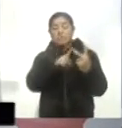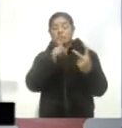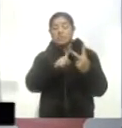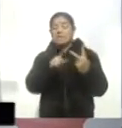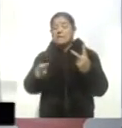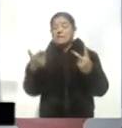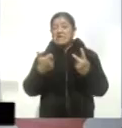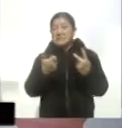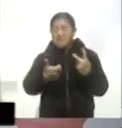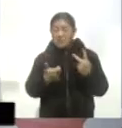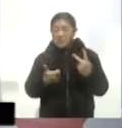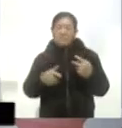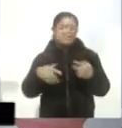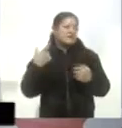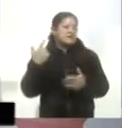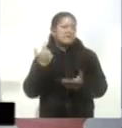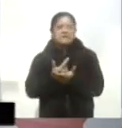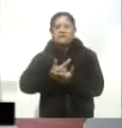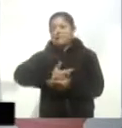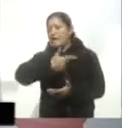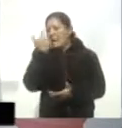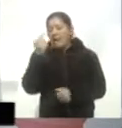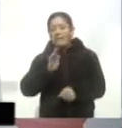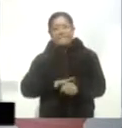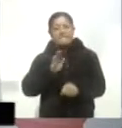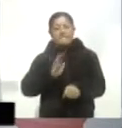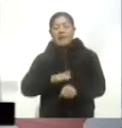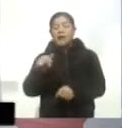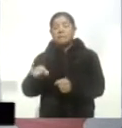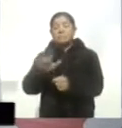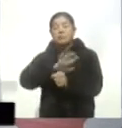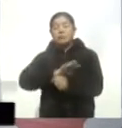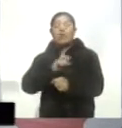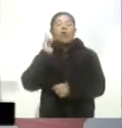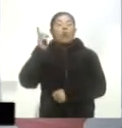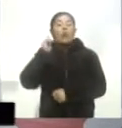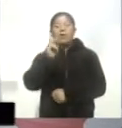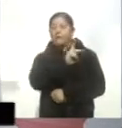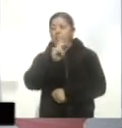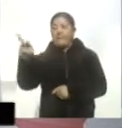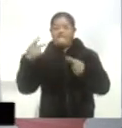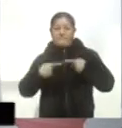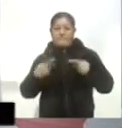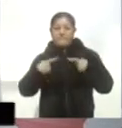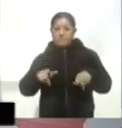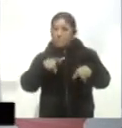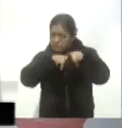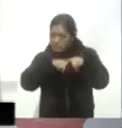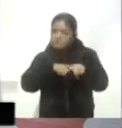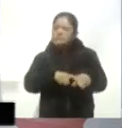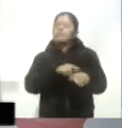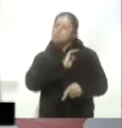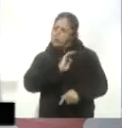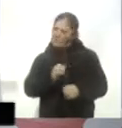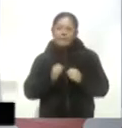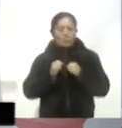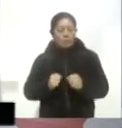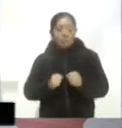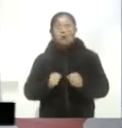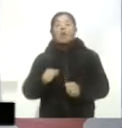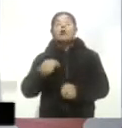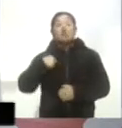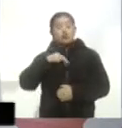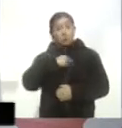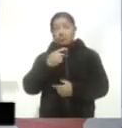nos ha pegado esta pandemia de COVID-19. Esperamos que todas estas personas se mantengan, y nosotros como consumidores hay que